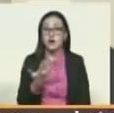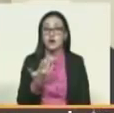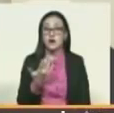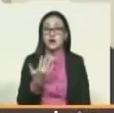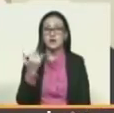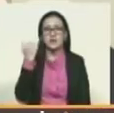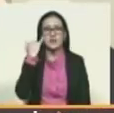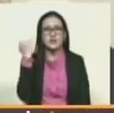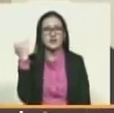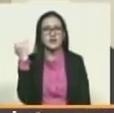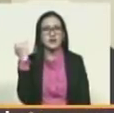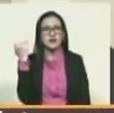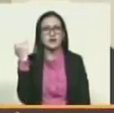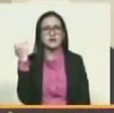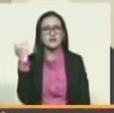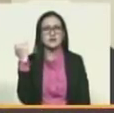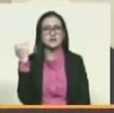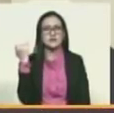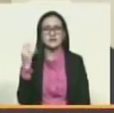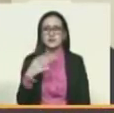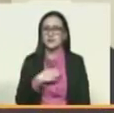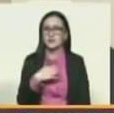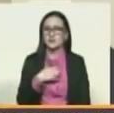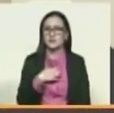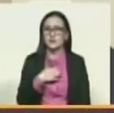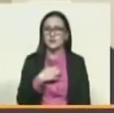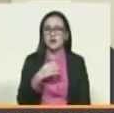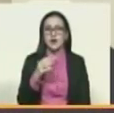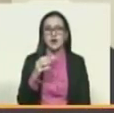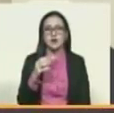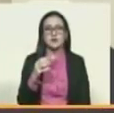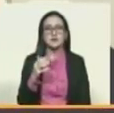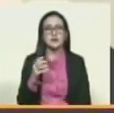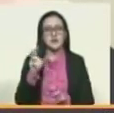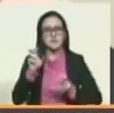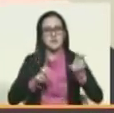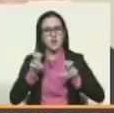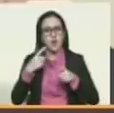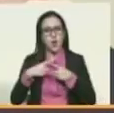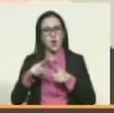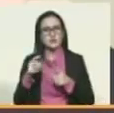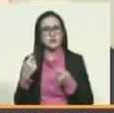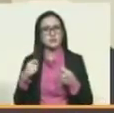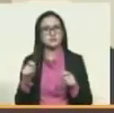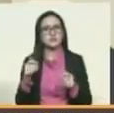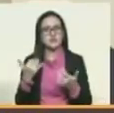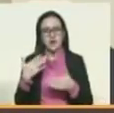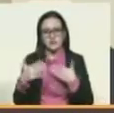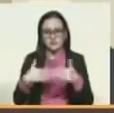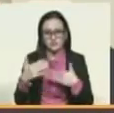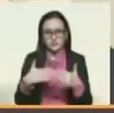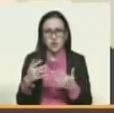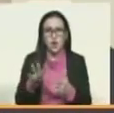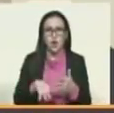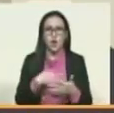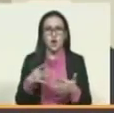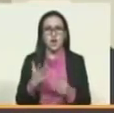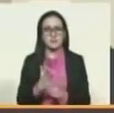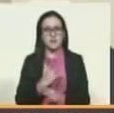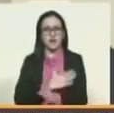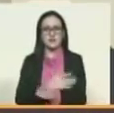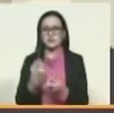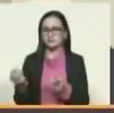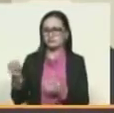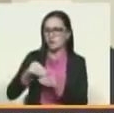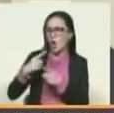intención, ni hemos tenido ninguna posibilidad en el Consejo de ir evaluando otra. Ya estamos trabajando en este cronograma, que es el que